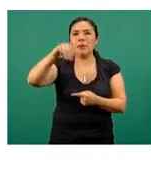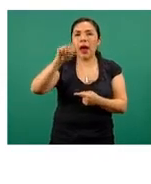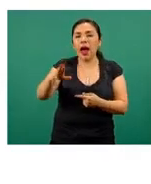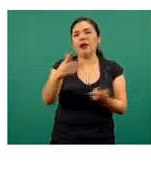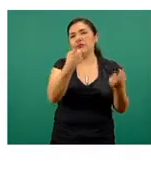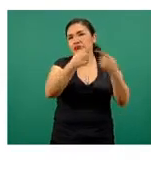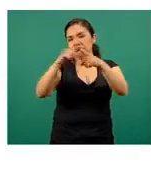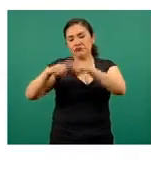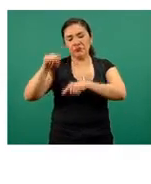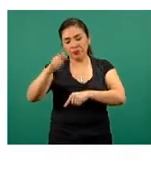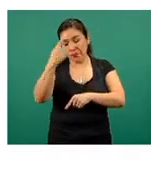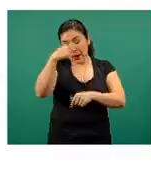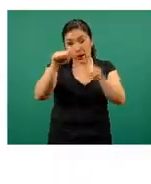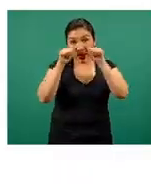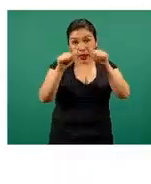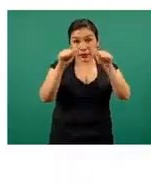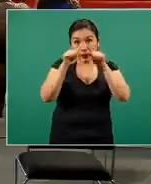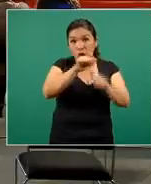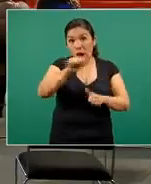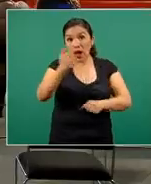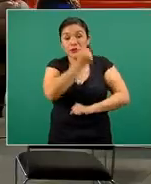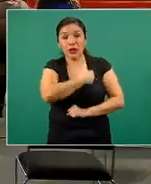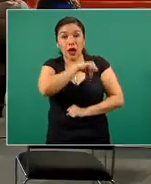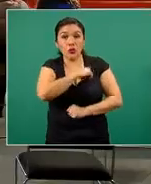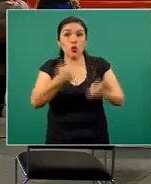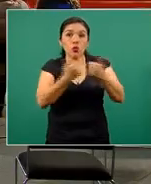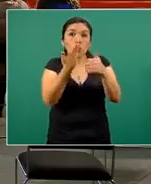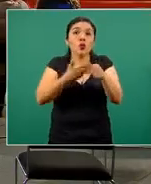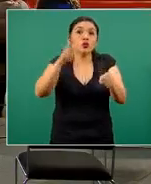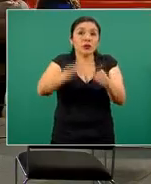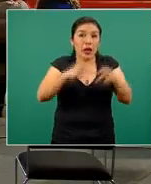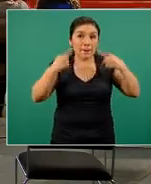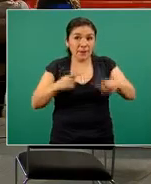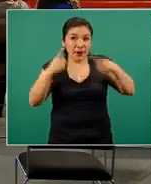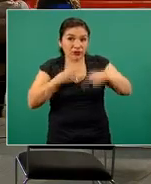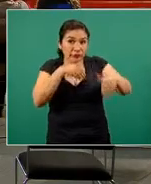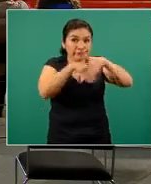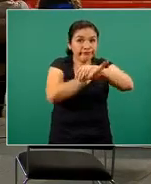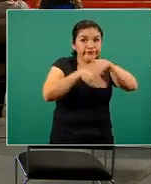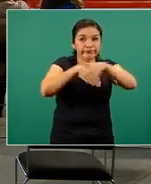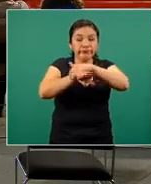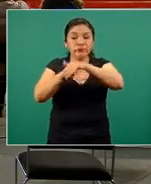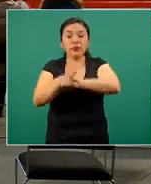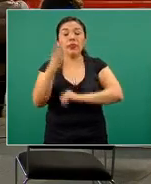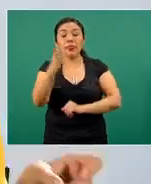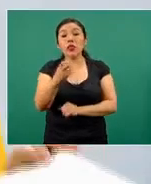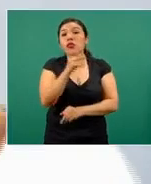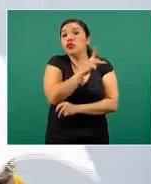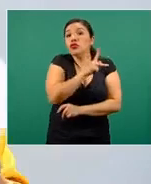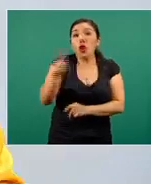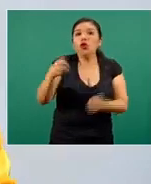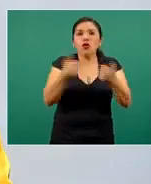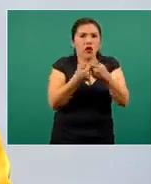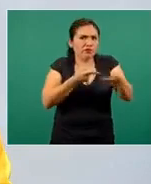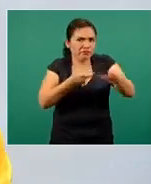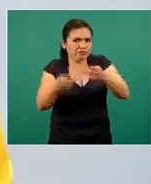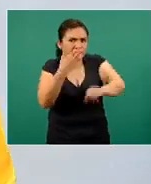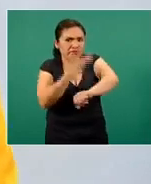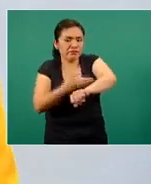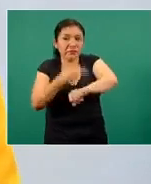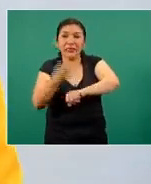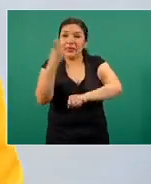parte de atención a la salud, de hospitalización, y todo protocolizado. También esto es